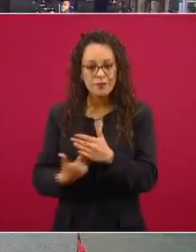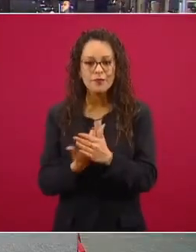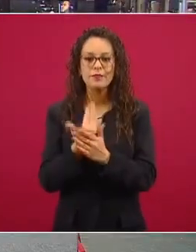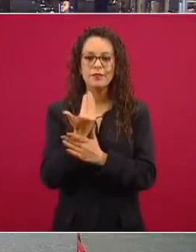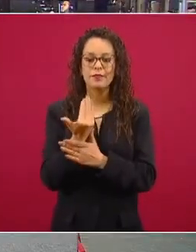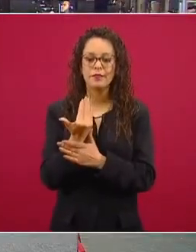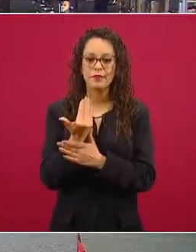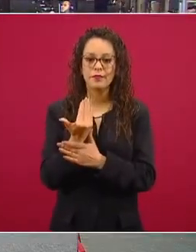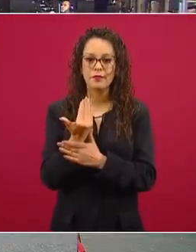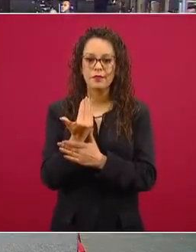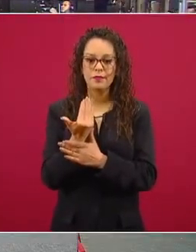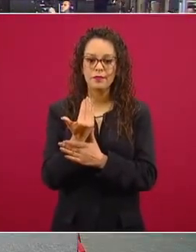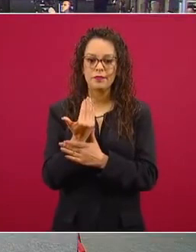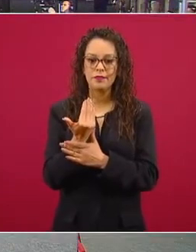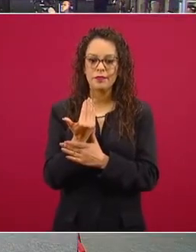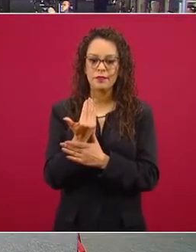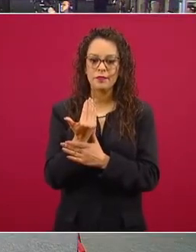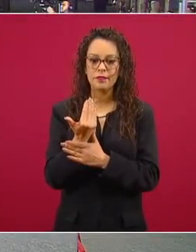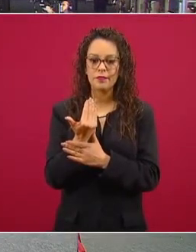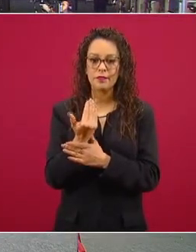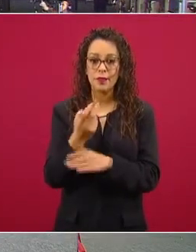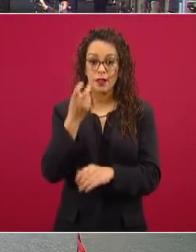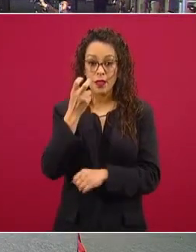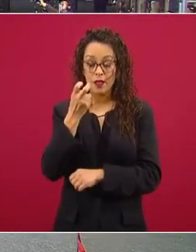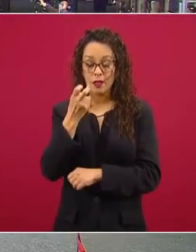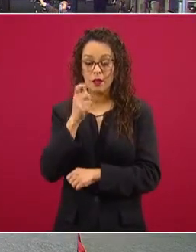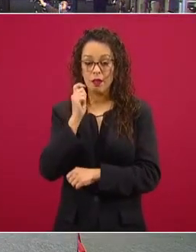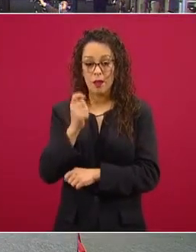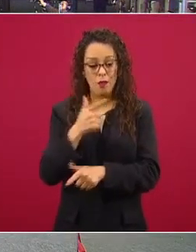de esa masacre,